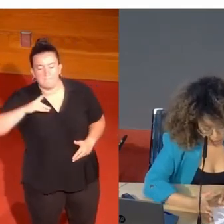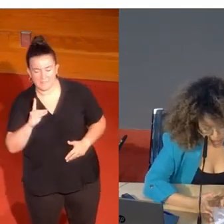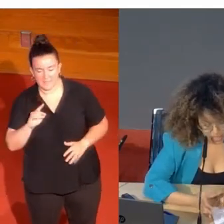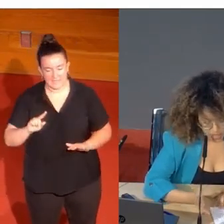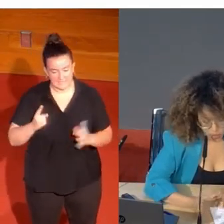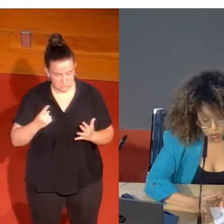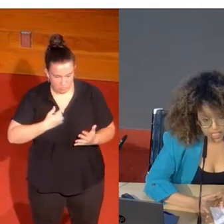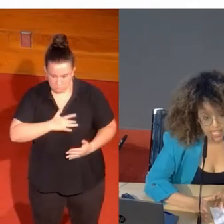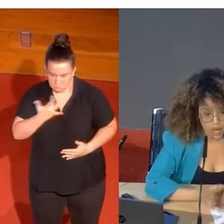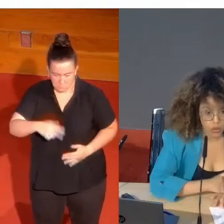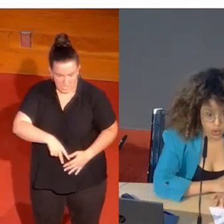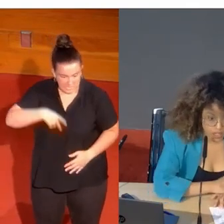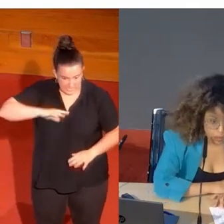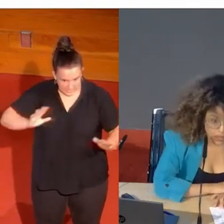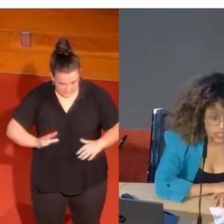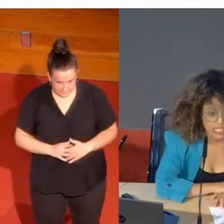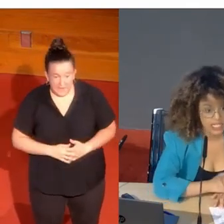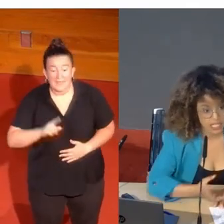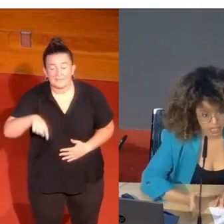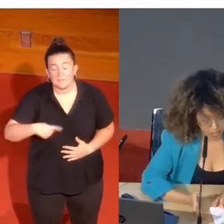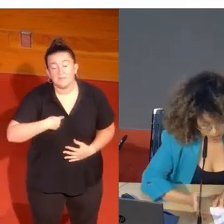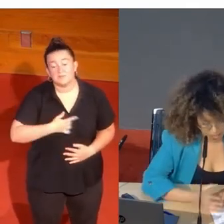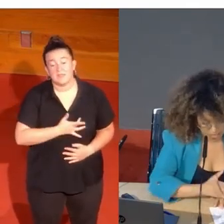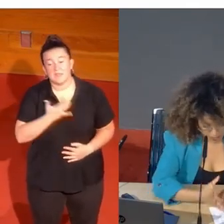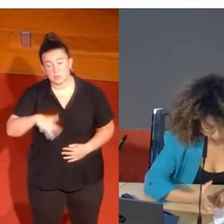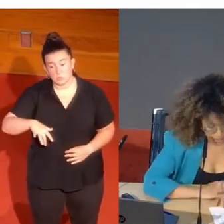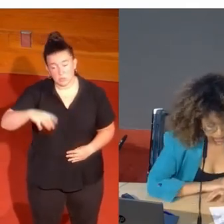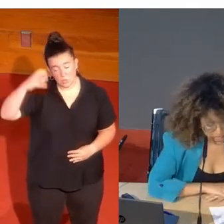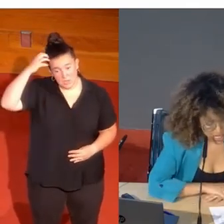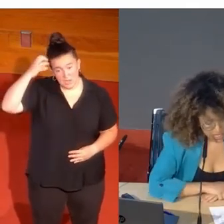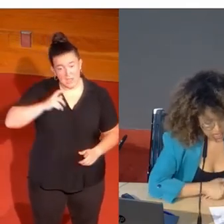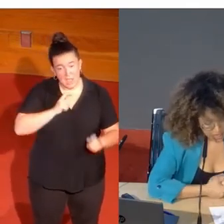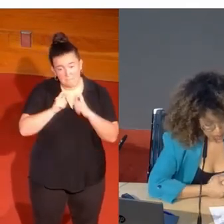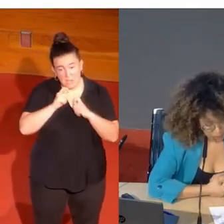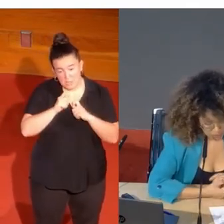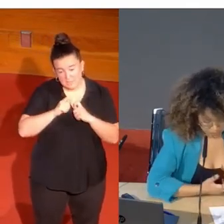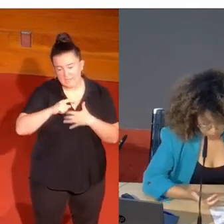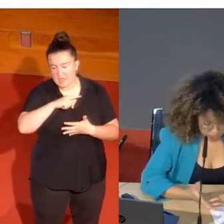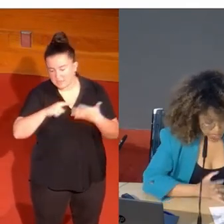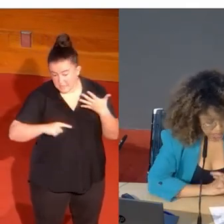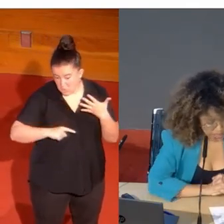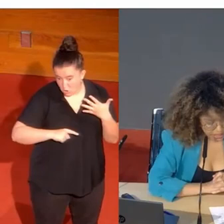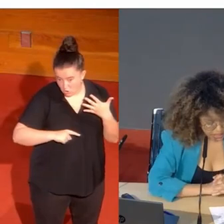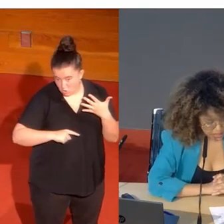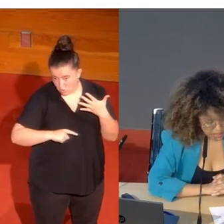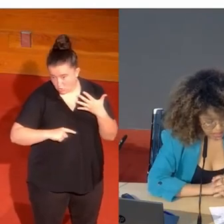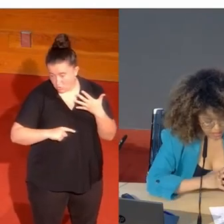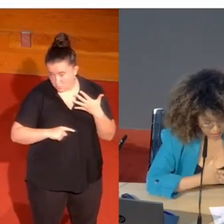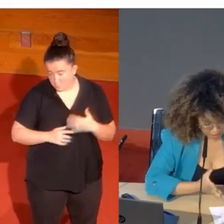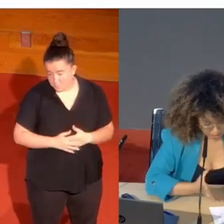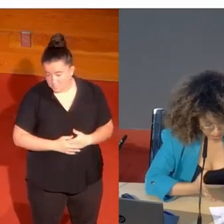beneficiado también este indulto real a otros cinco periodistas que que estaban también e en